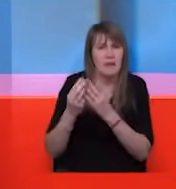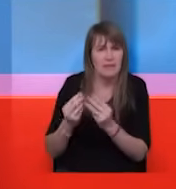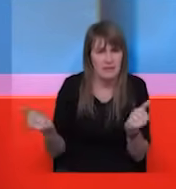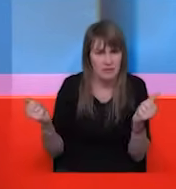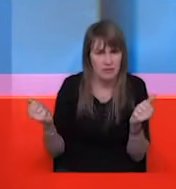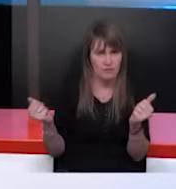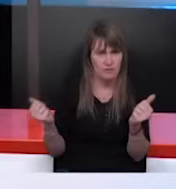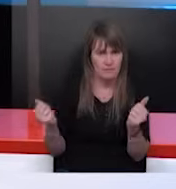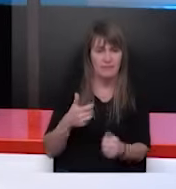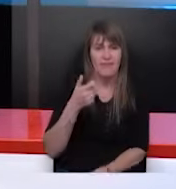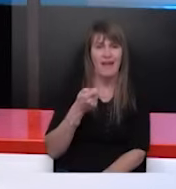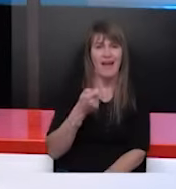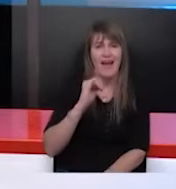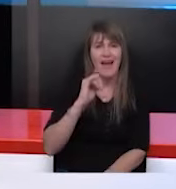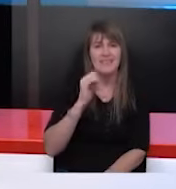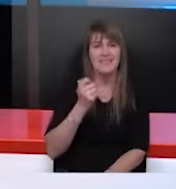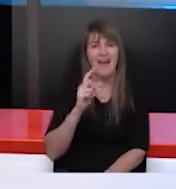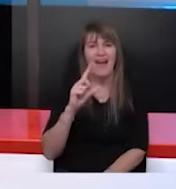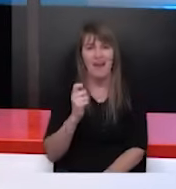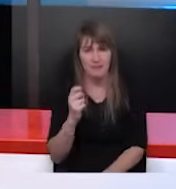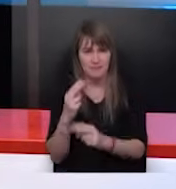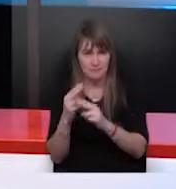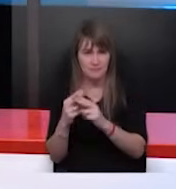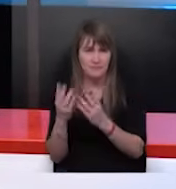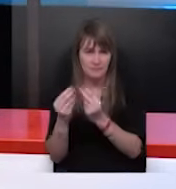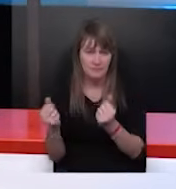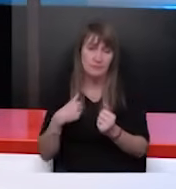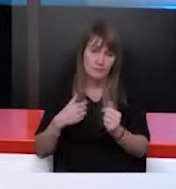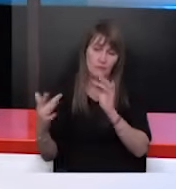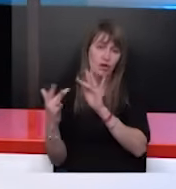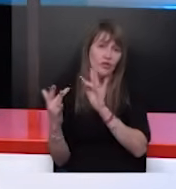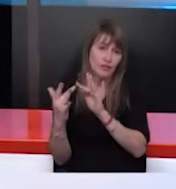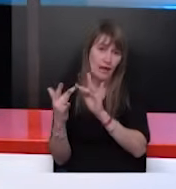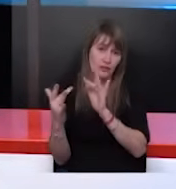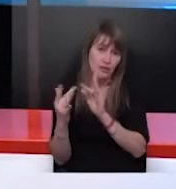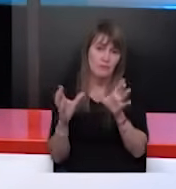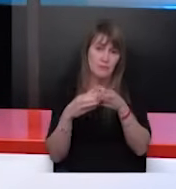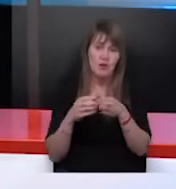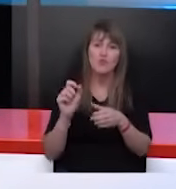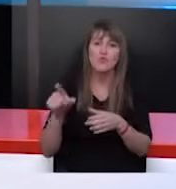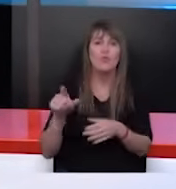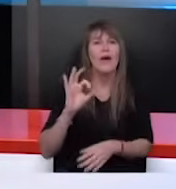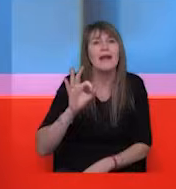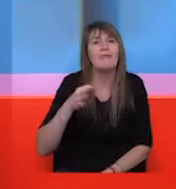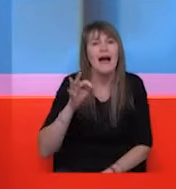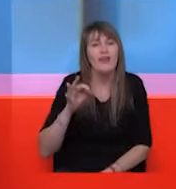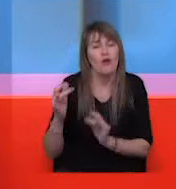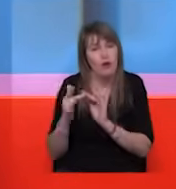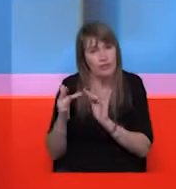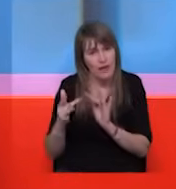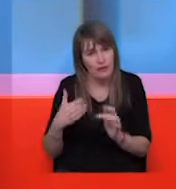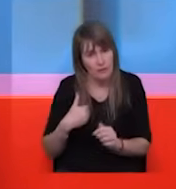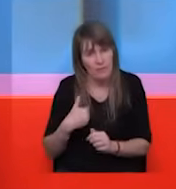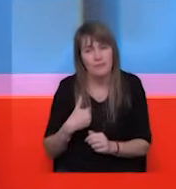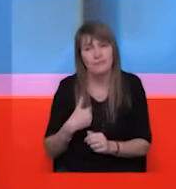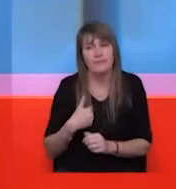fue Ayala, uh-huh. Abel Ayala. Abel Ayala. Yo tenía contacto en esa época en la organización con su hermano y un día su hermano